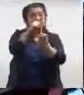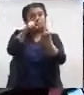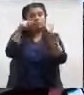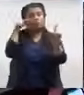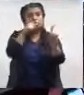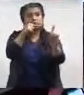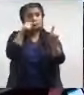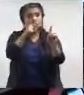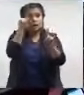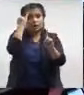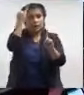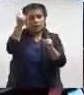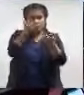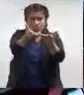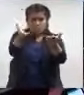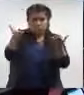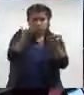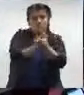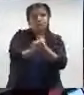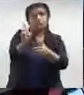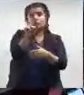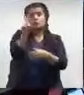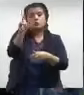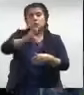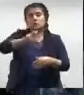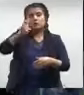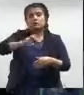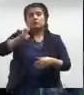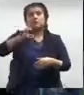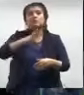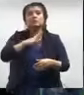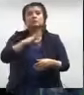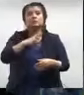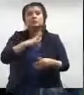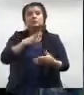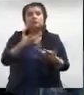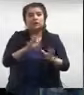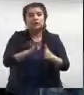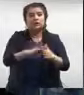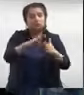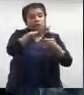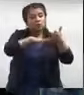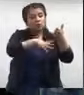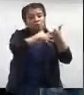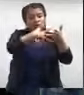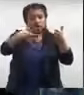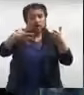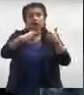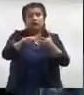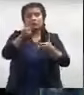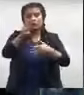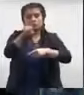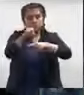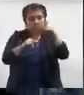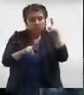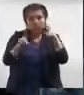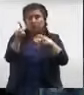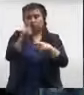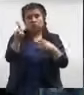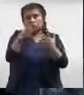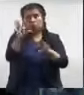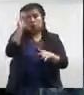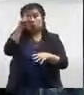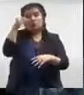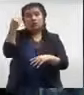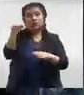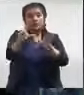Con este argumento, lo que les quiero decir es de que no es necesario tener una hora tan rígida como las 2 o las 2:30, puesto que el Congreso